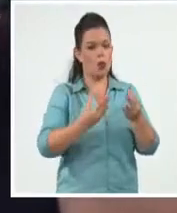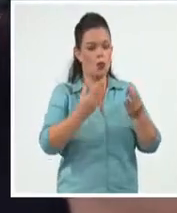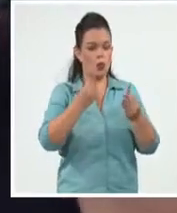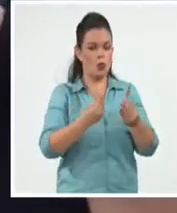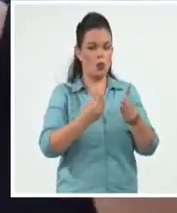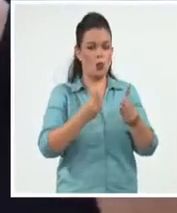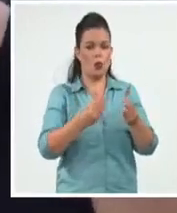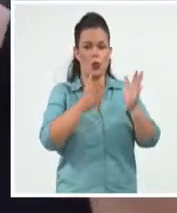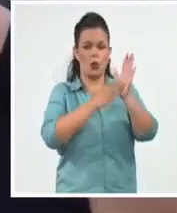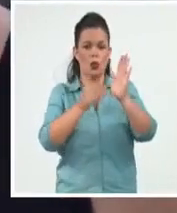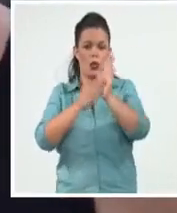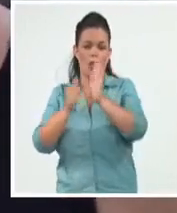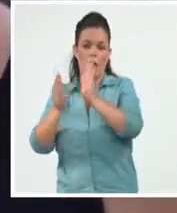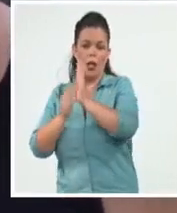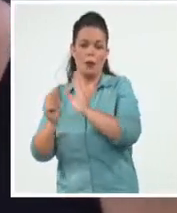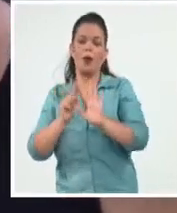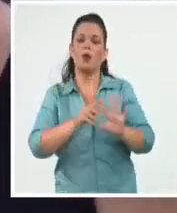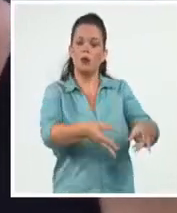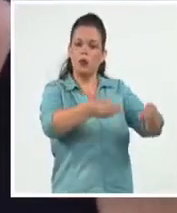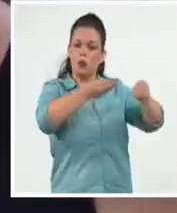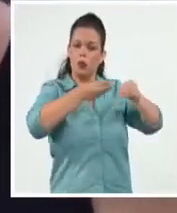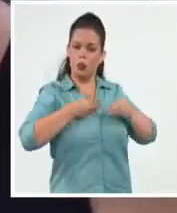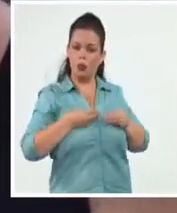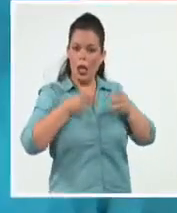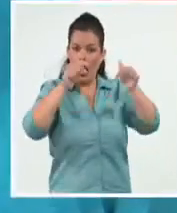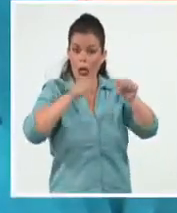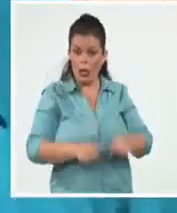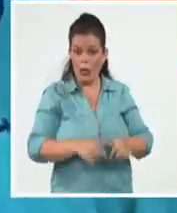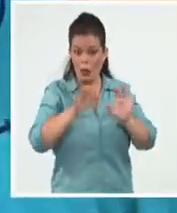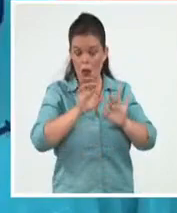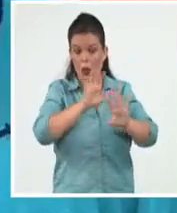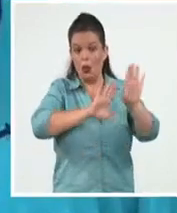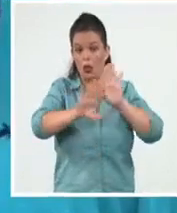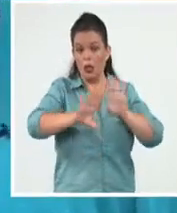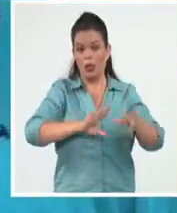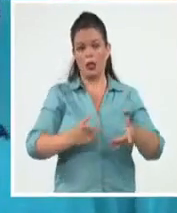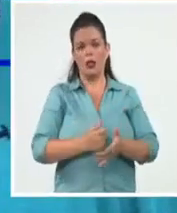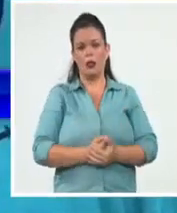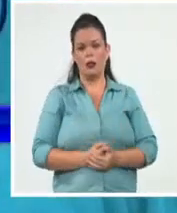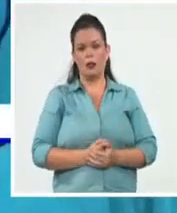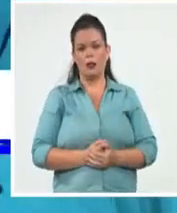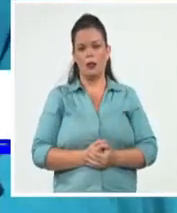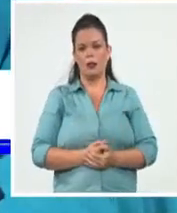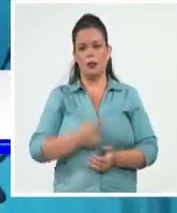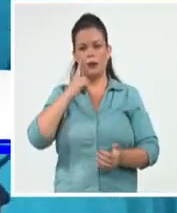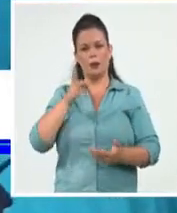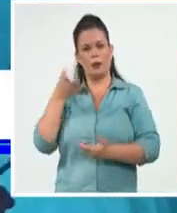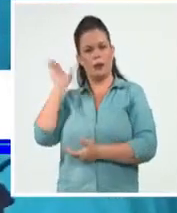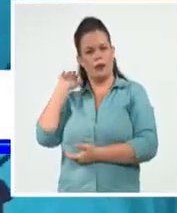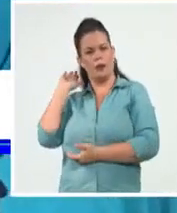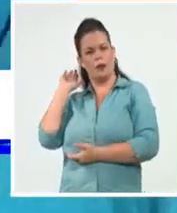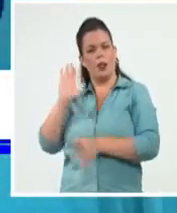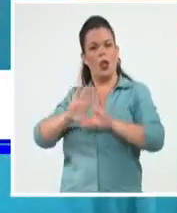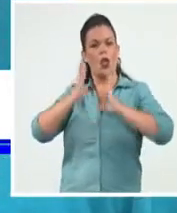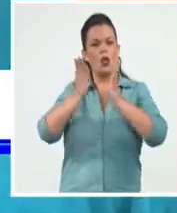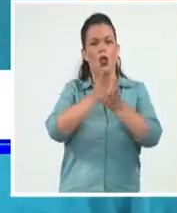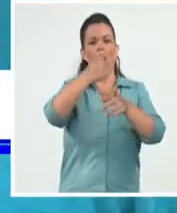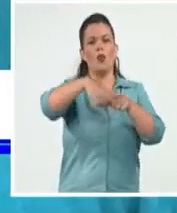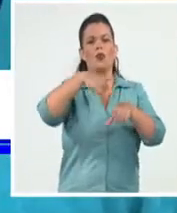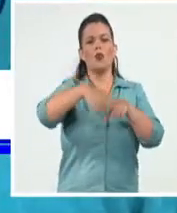que hacen las distribuciones de todo el tiempo aquí en el complejo comercial. Todos son productos comprados a través de los contratos